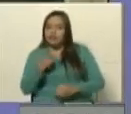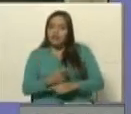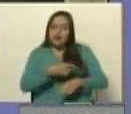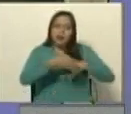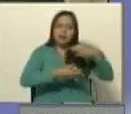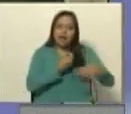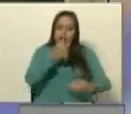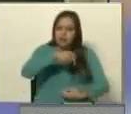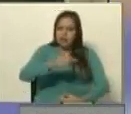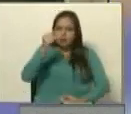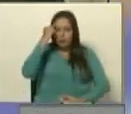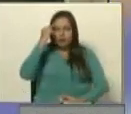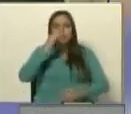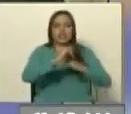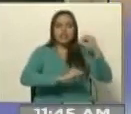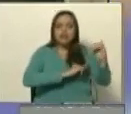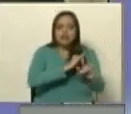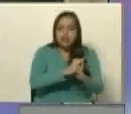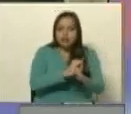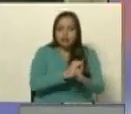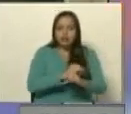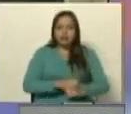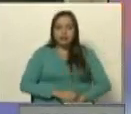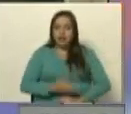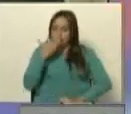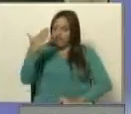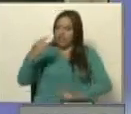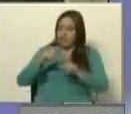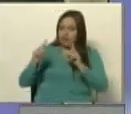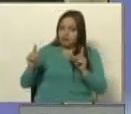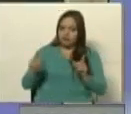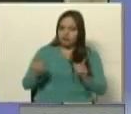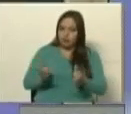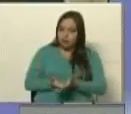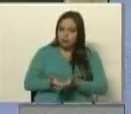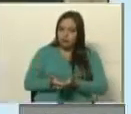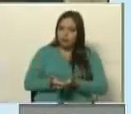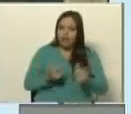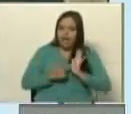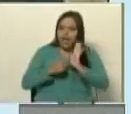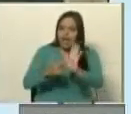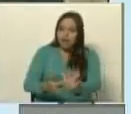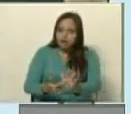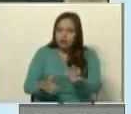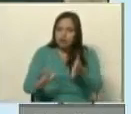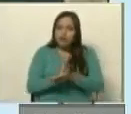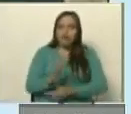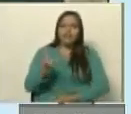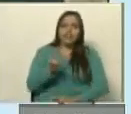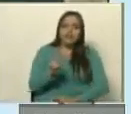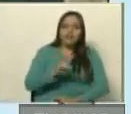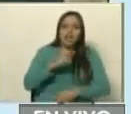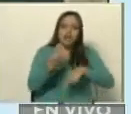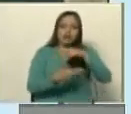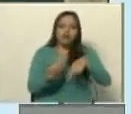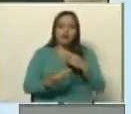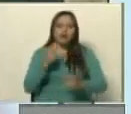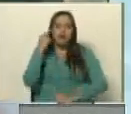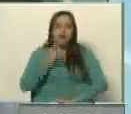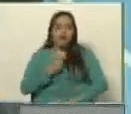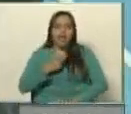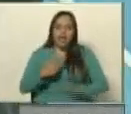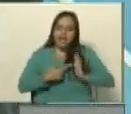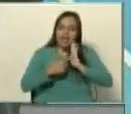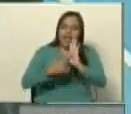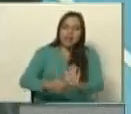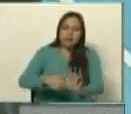hoy internacionalmente. De caras al mundo, el ejemplo de Venezuela, el ejemplo de la Revolución Bolivariana, el ejemplo del pueblo